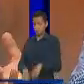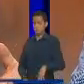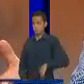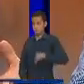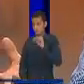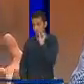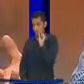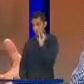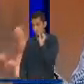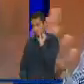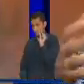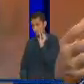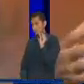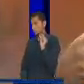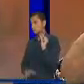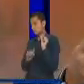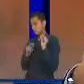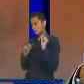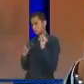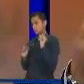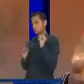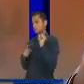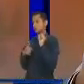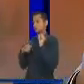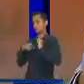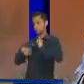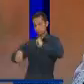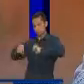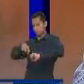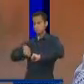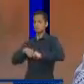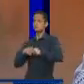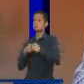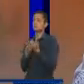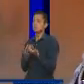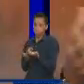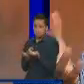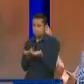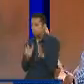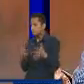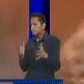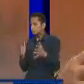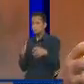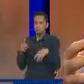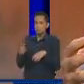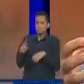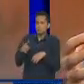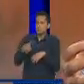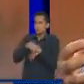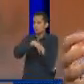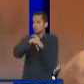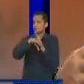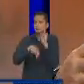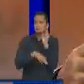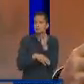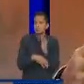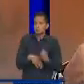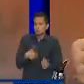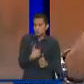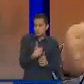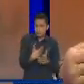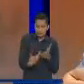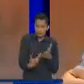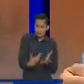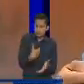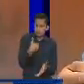tener semillas transgénicas. Entonces, ¿para qué investigo en semillas transgénicas si es que la propia Constitución me frena el